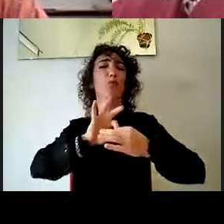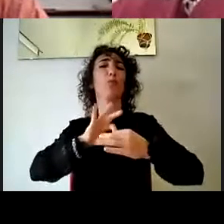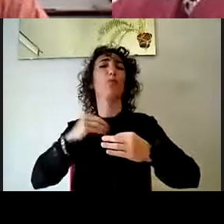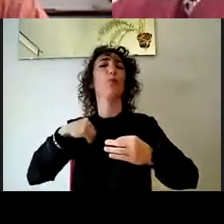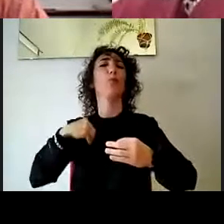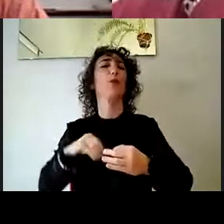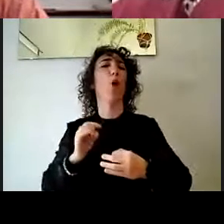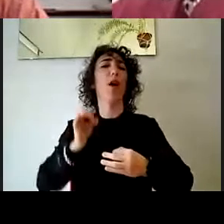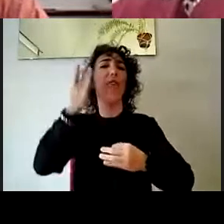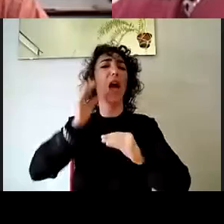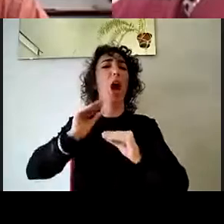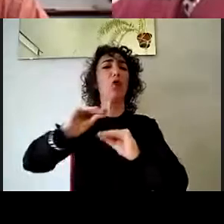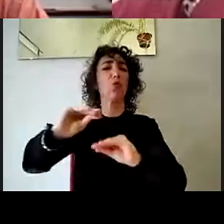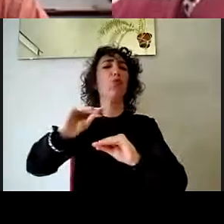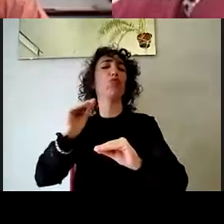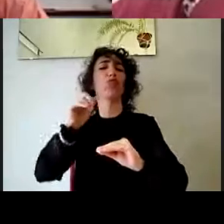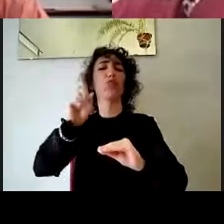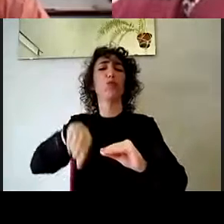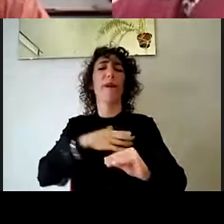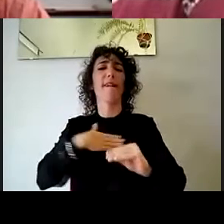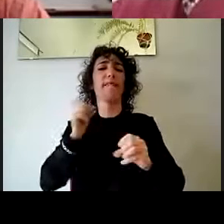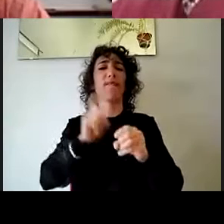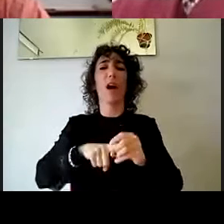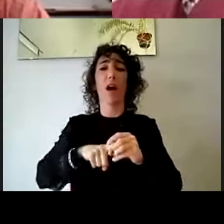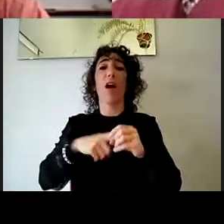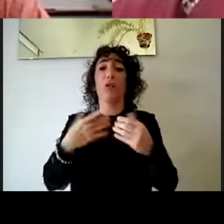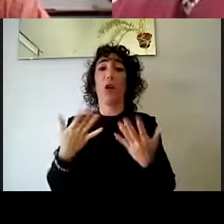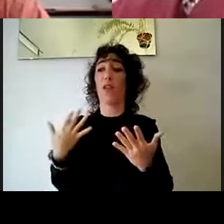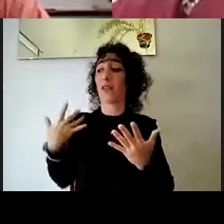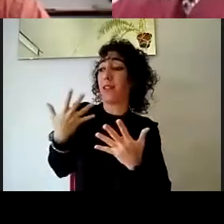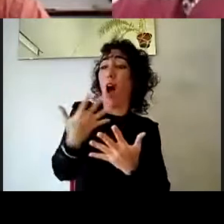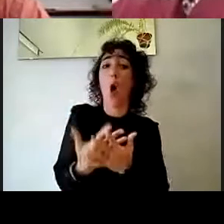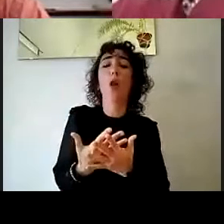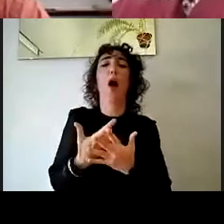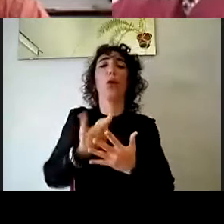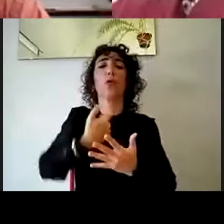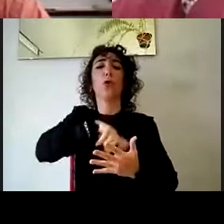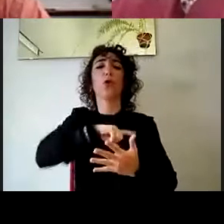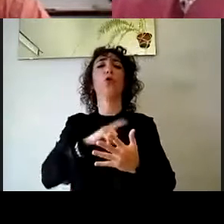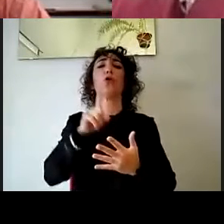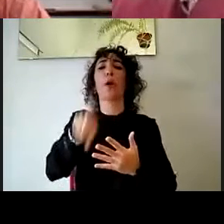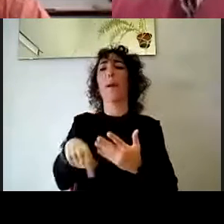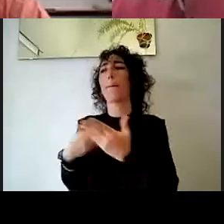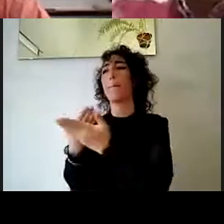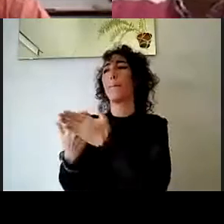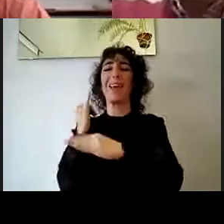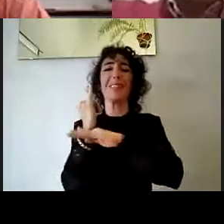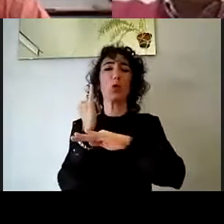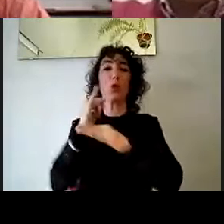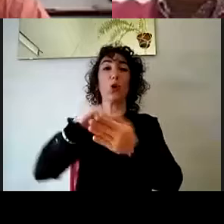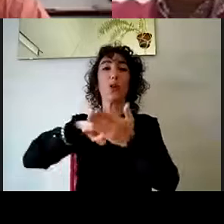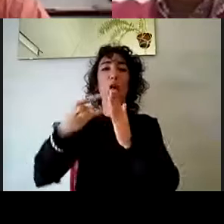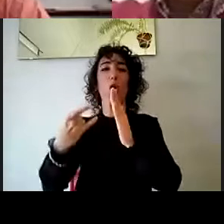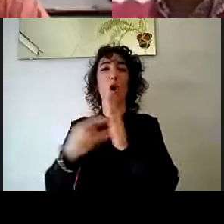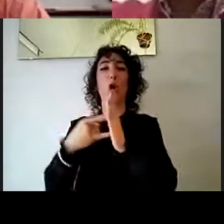y en el transcurso del 19 hasta el día de la fecha, pues también le hemos hecho un encargo al Instituto Tecnológico de Canarias